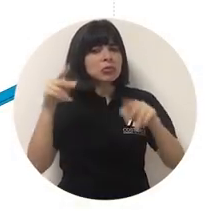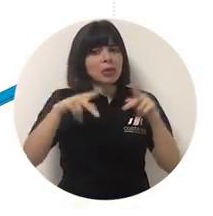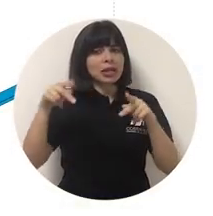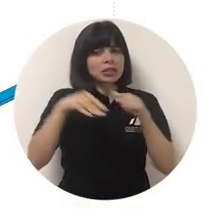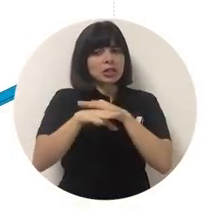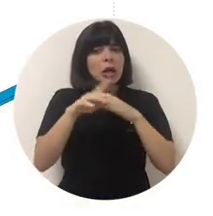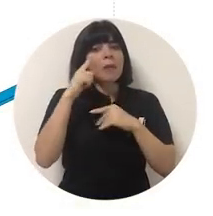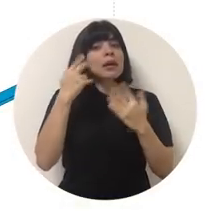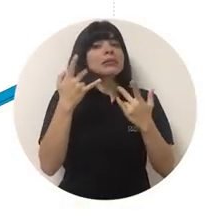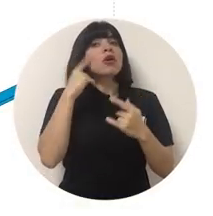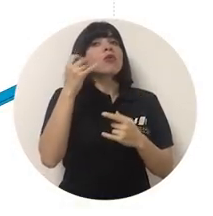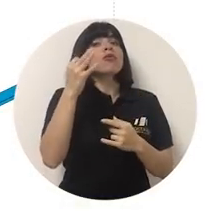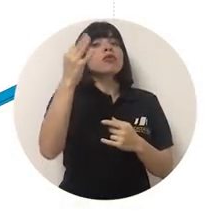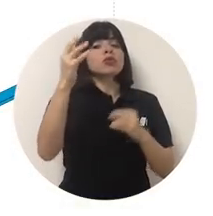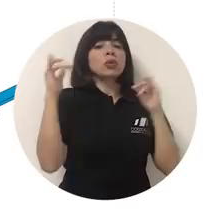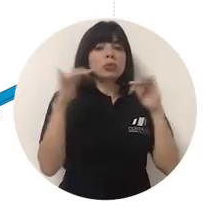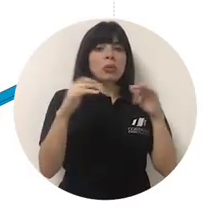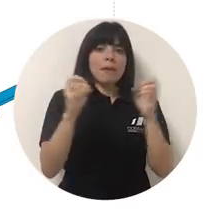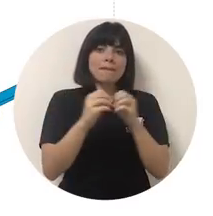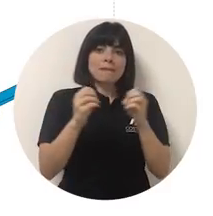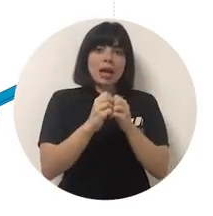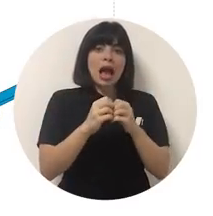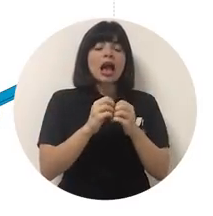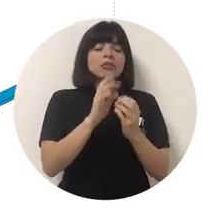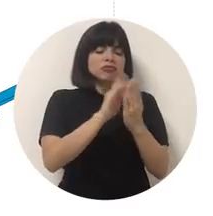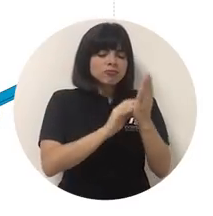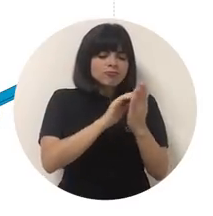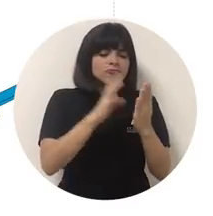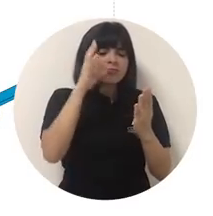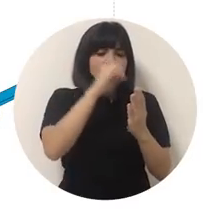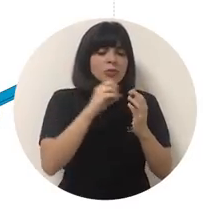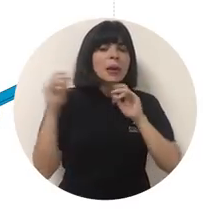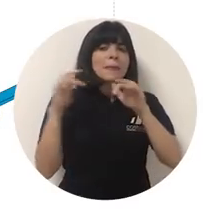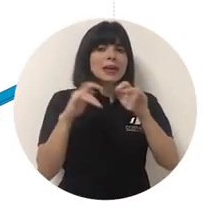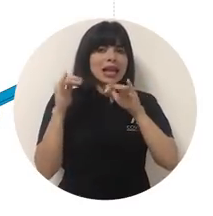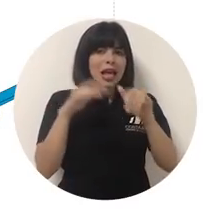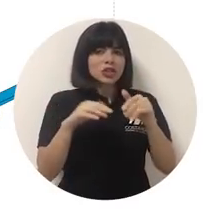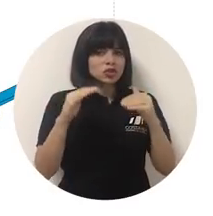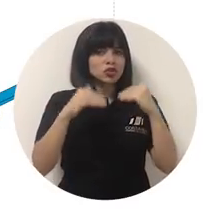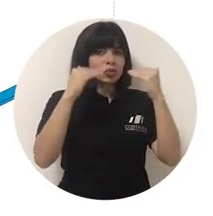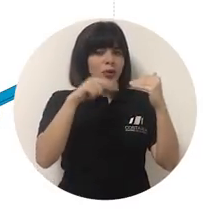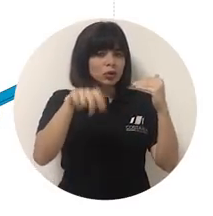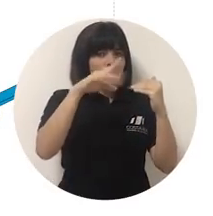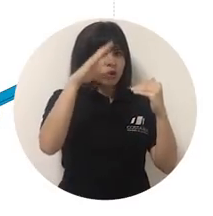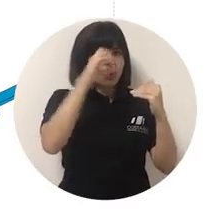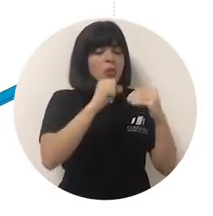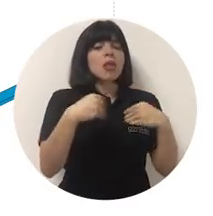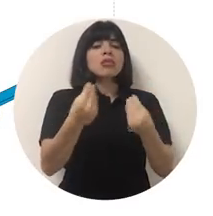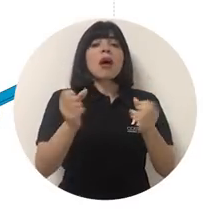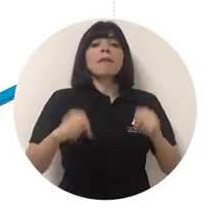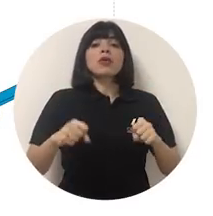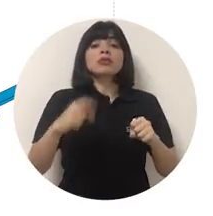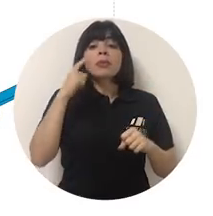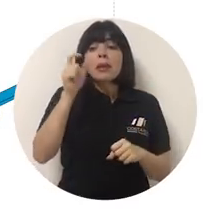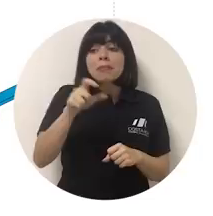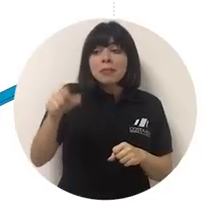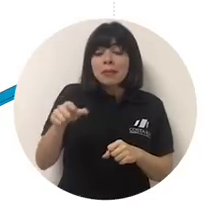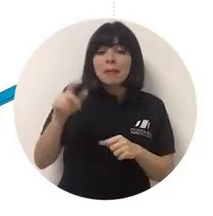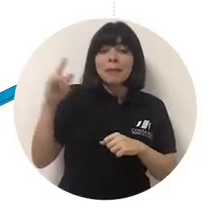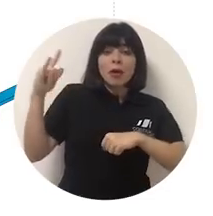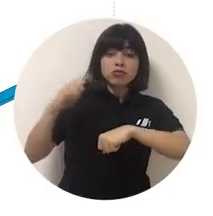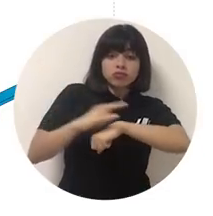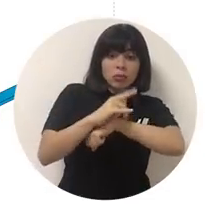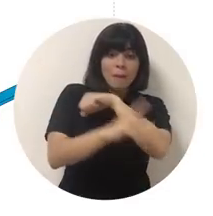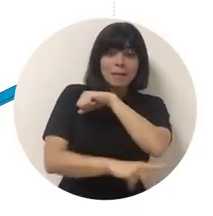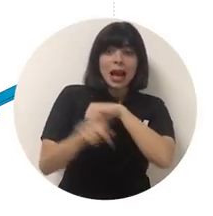demanda proyectada en el futuro. Con una configuración que contempla inmigración en el nivel superior, se posibilita que los pasajeros que arriban al